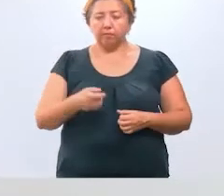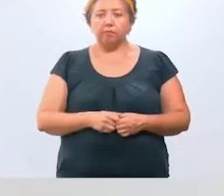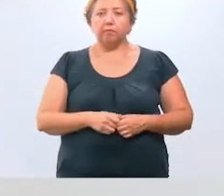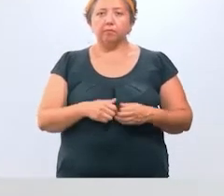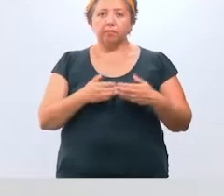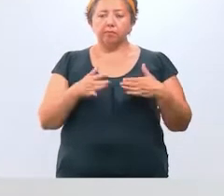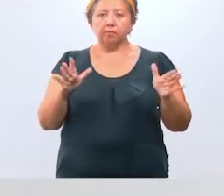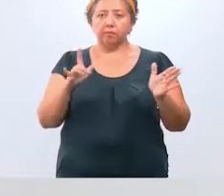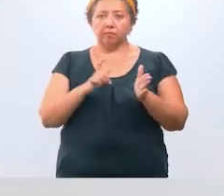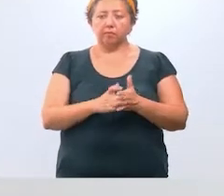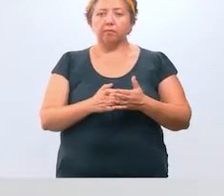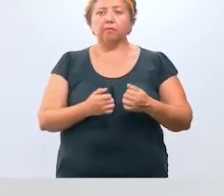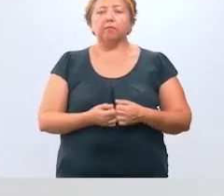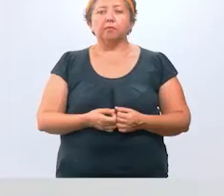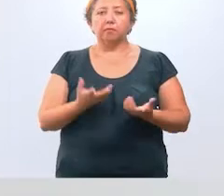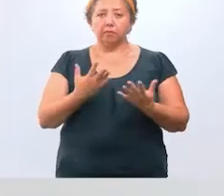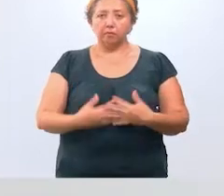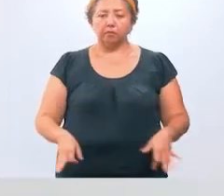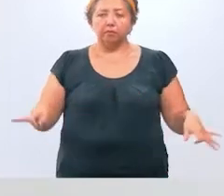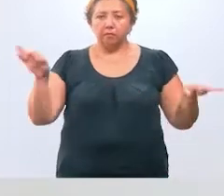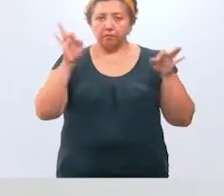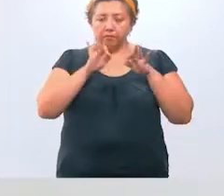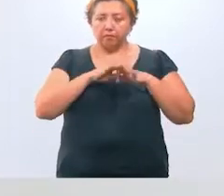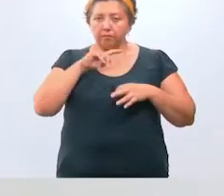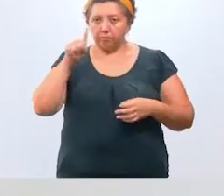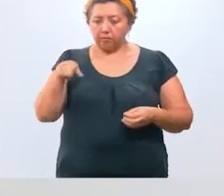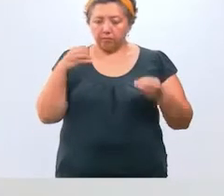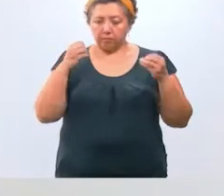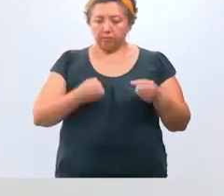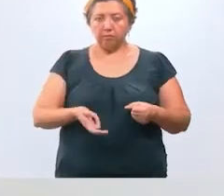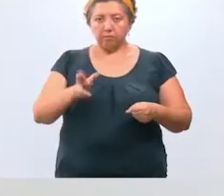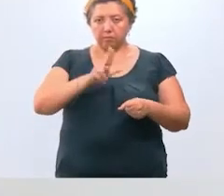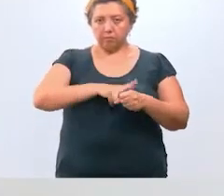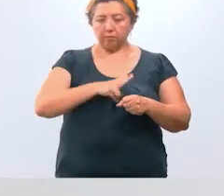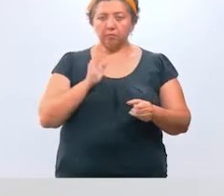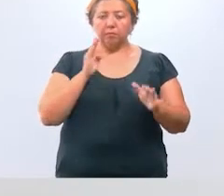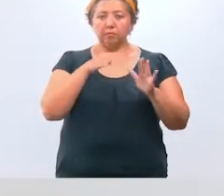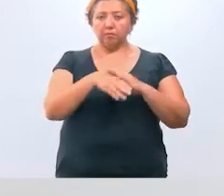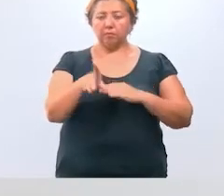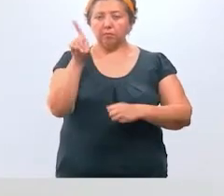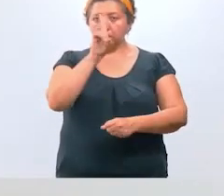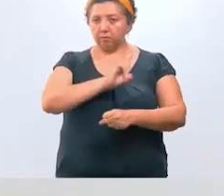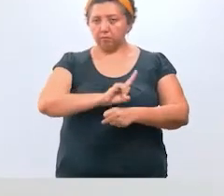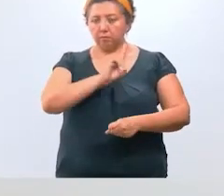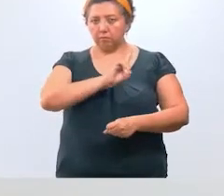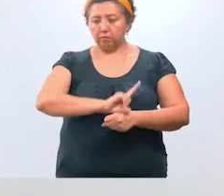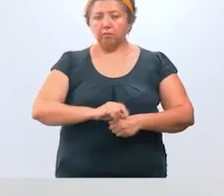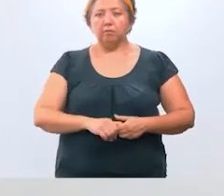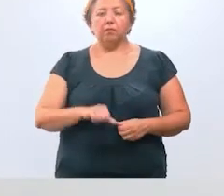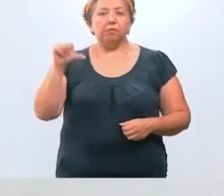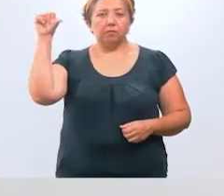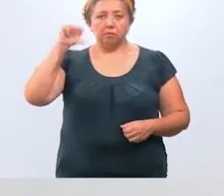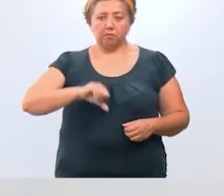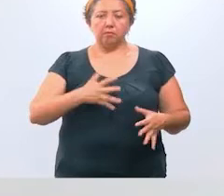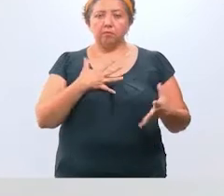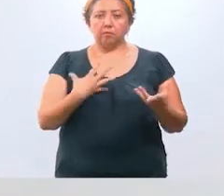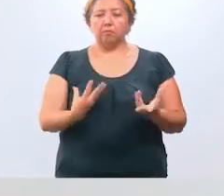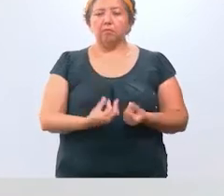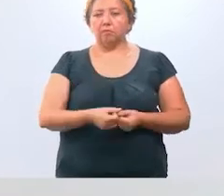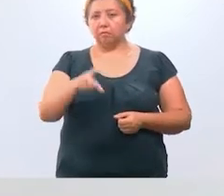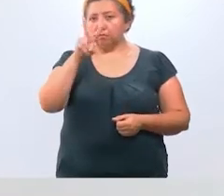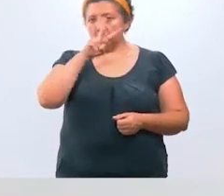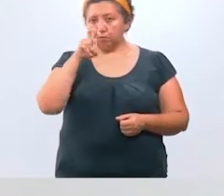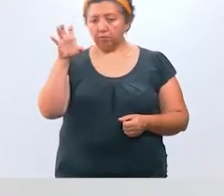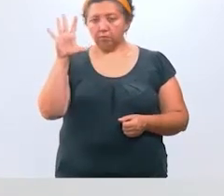señalado, en la reapertura económica los datos más importantes son la ocupación hospitalaria y los ingresos diarios. El día de hoy